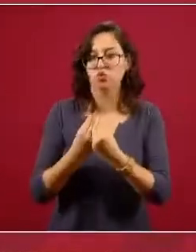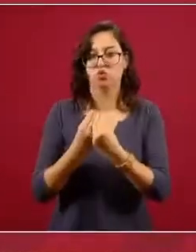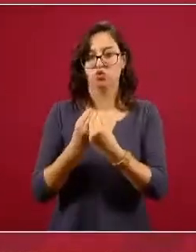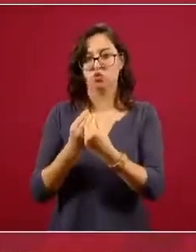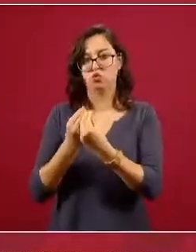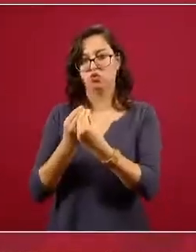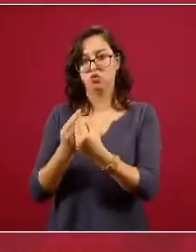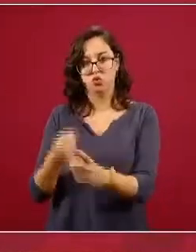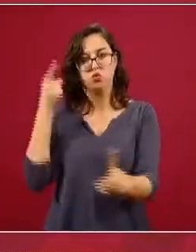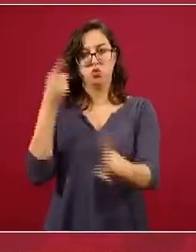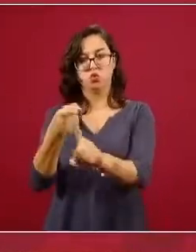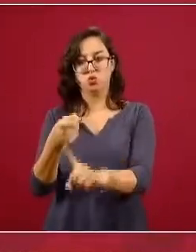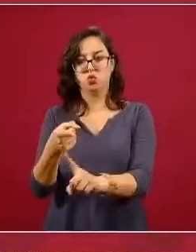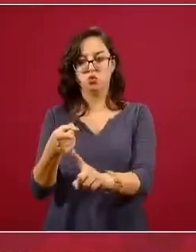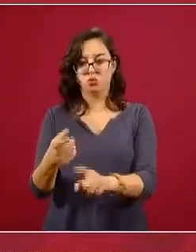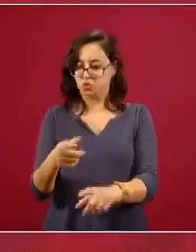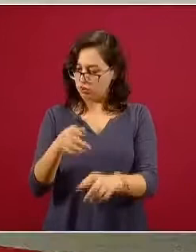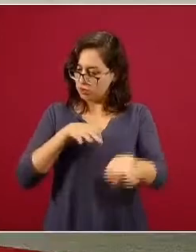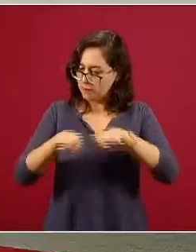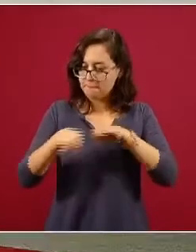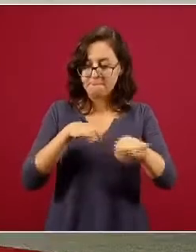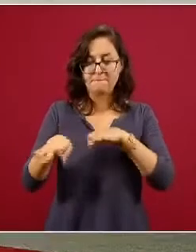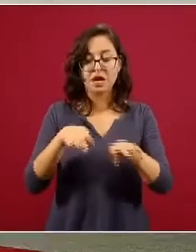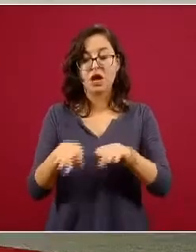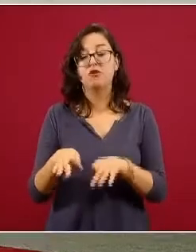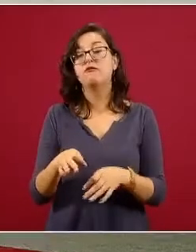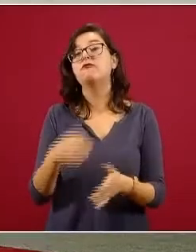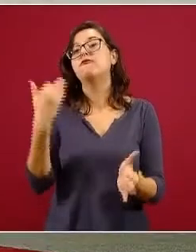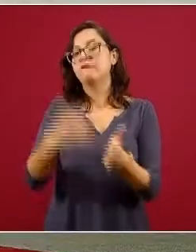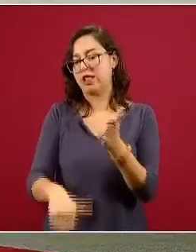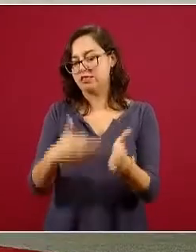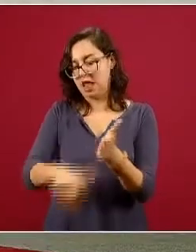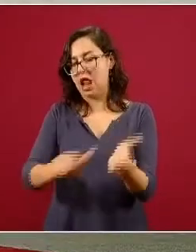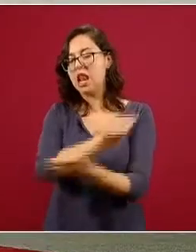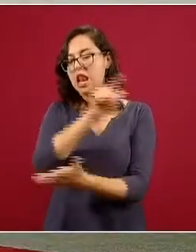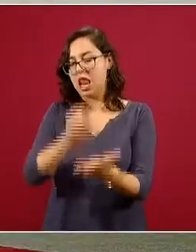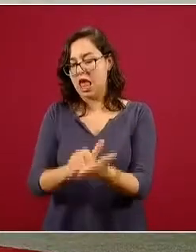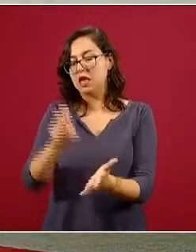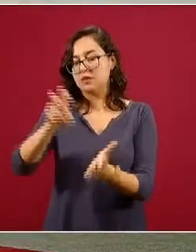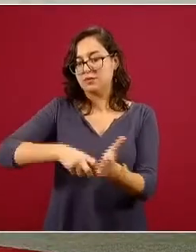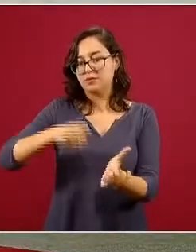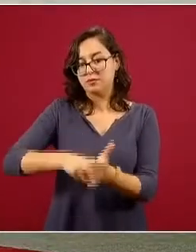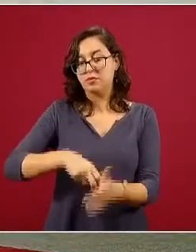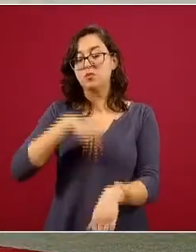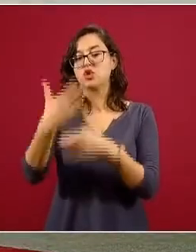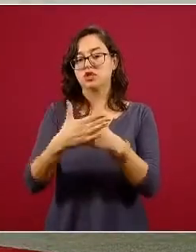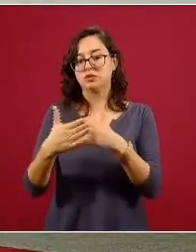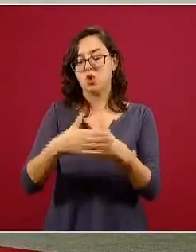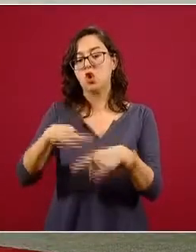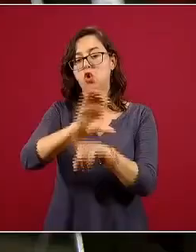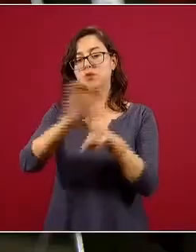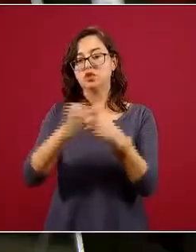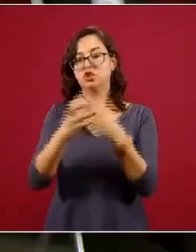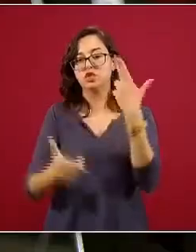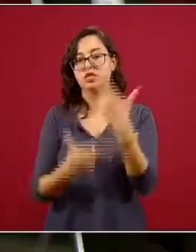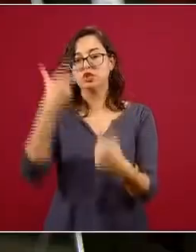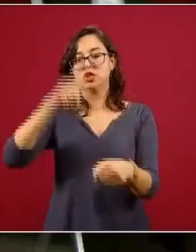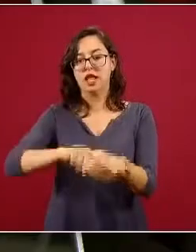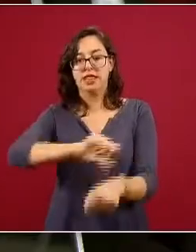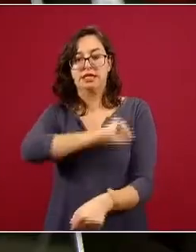jurídica por el cambio en el reglamento interior de la Secretaría de Salud de lo que será, que es la Comisión Nacional de Salud Mental y